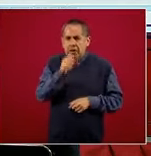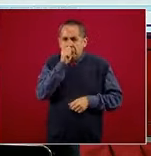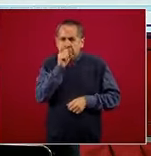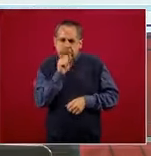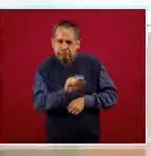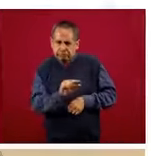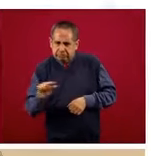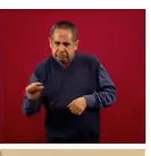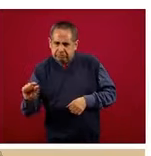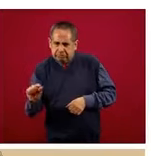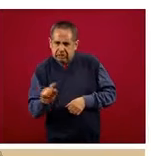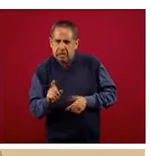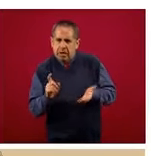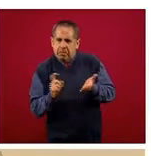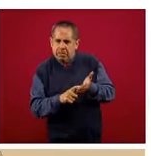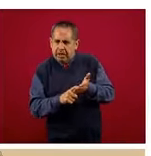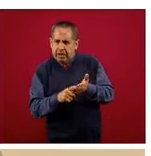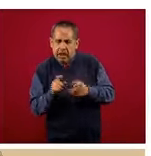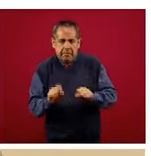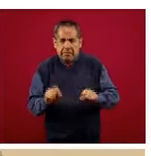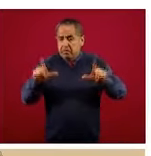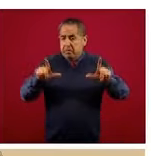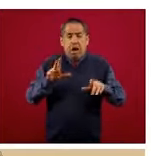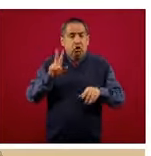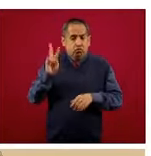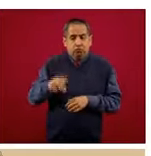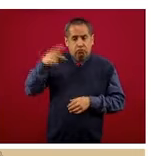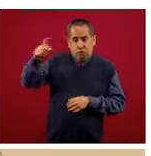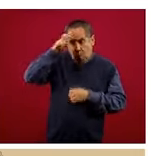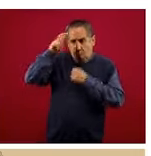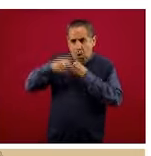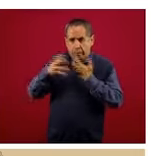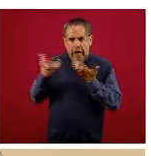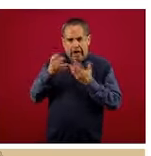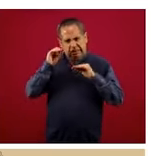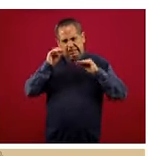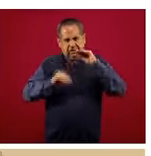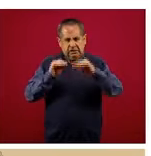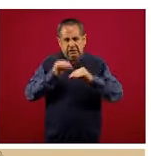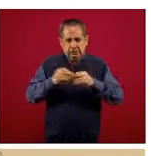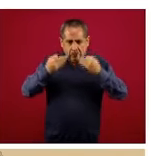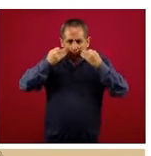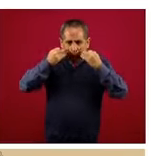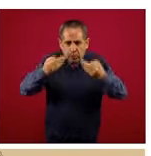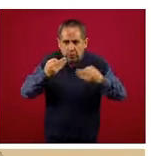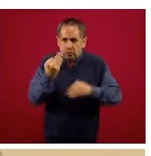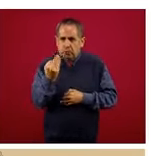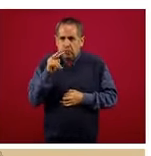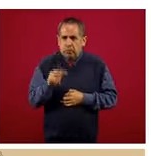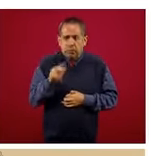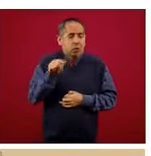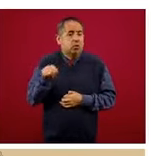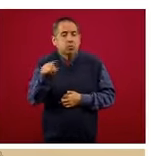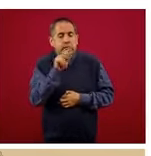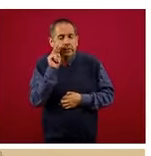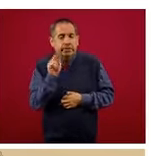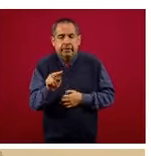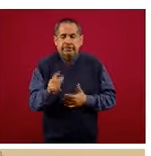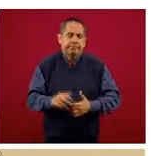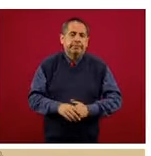tener la información y los datos de dónde lo pueden realizar y pueden entonces verificar los datos que se están aquí